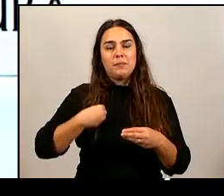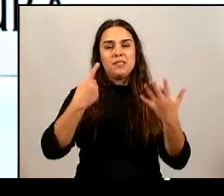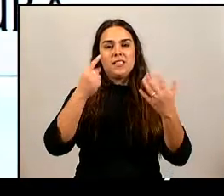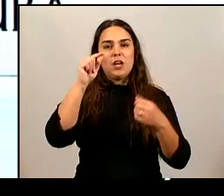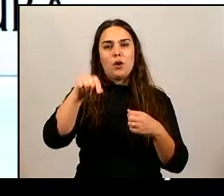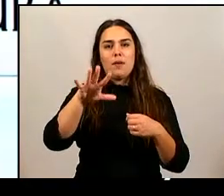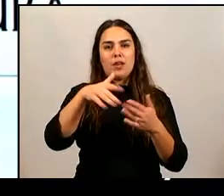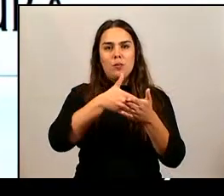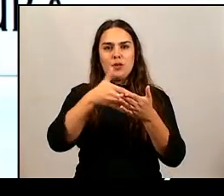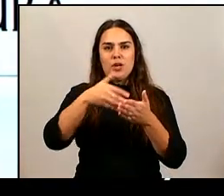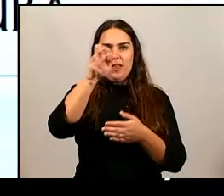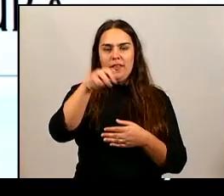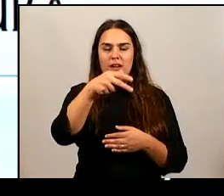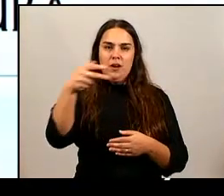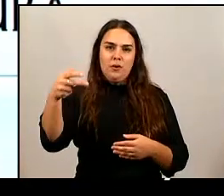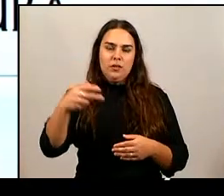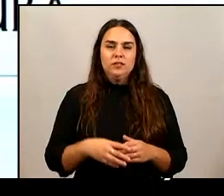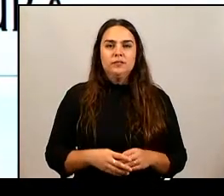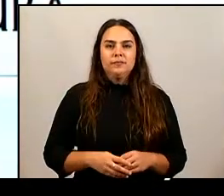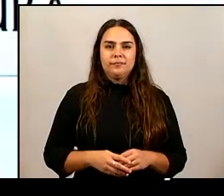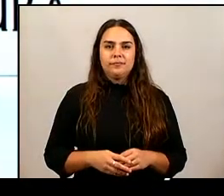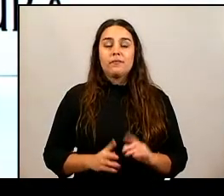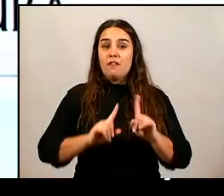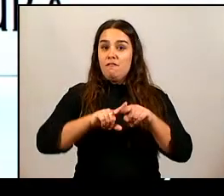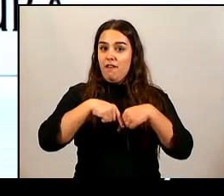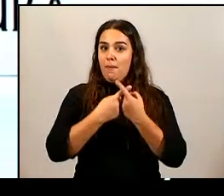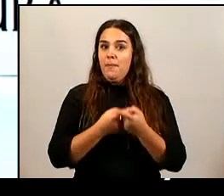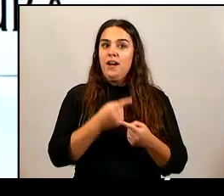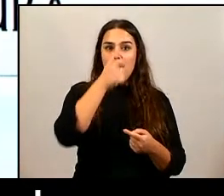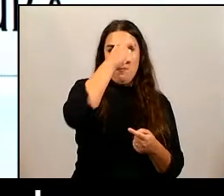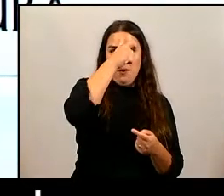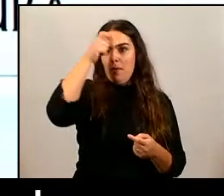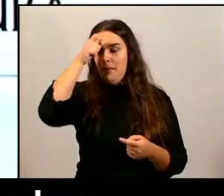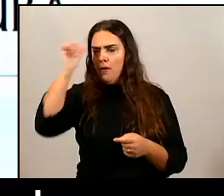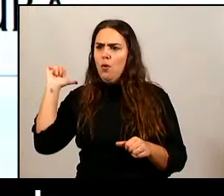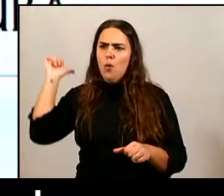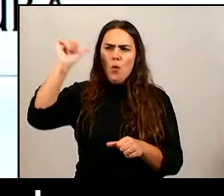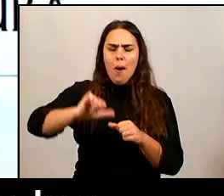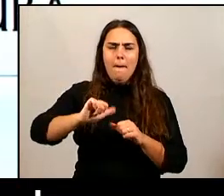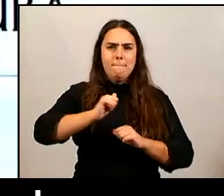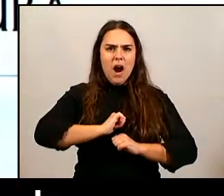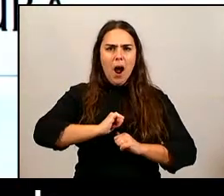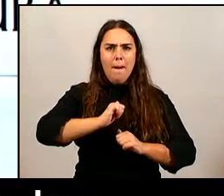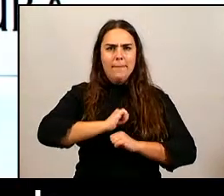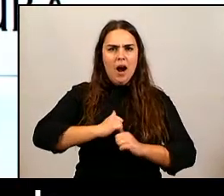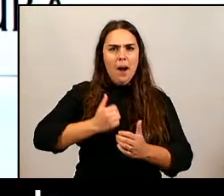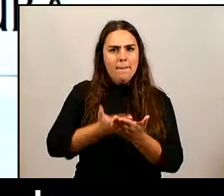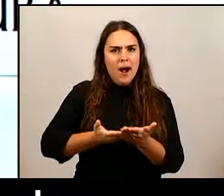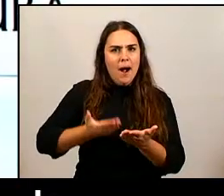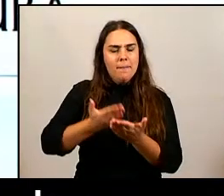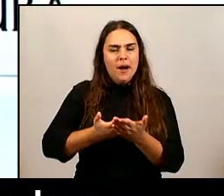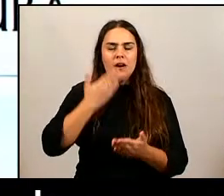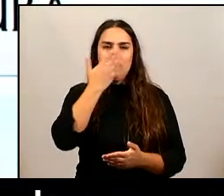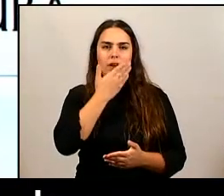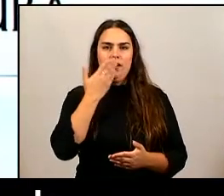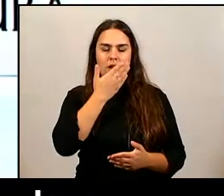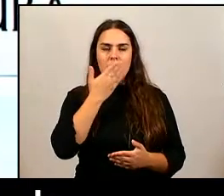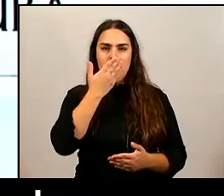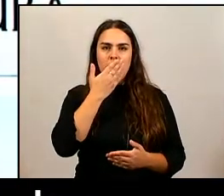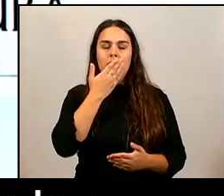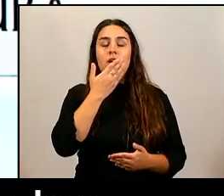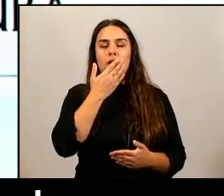6,5 millones de euros. Las familias de ambas localidades llevan años esperando y demandando estos 2 colegios. El